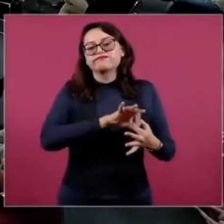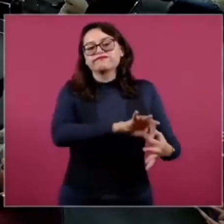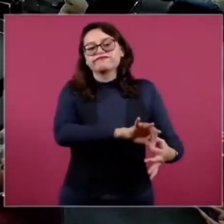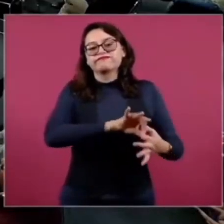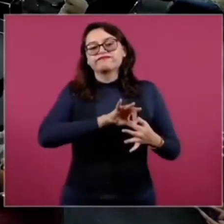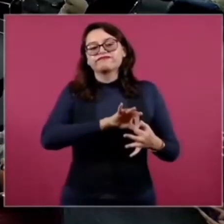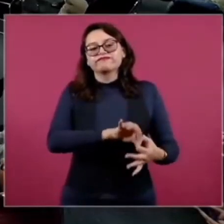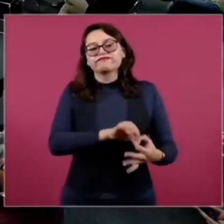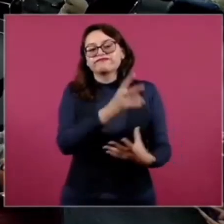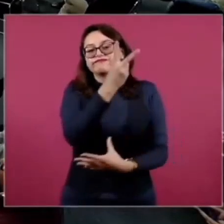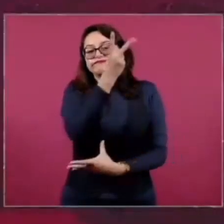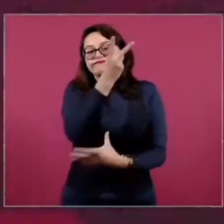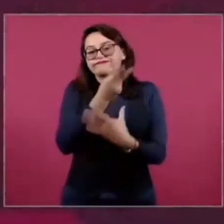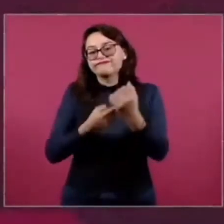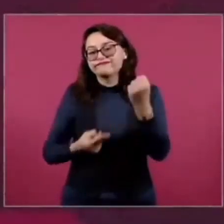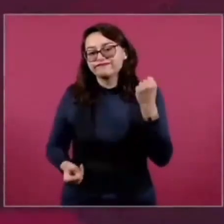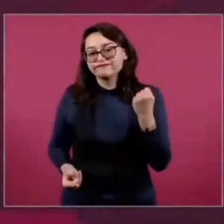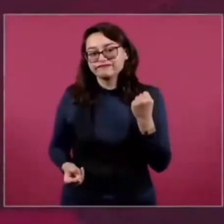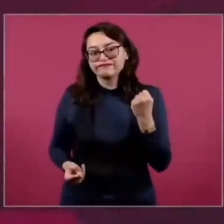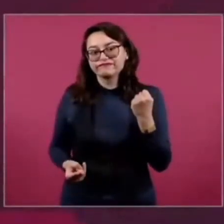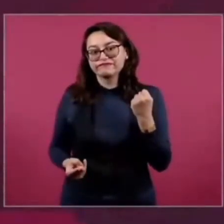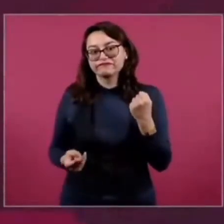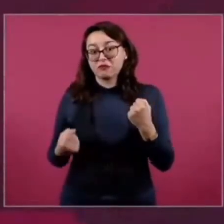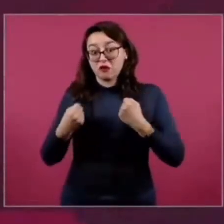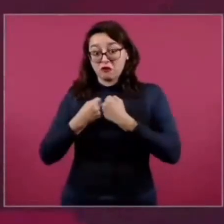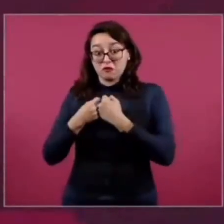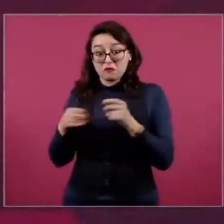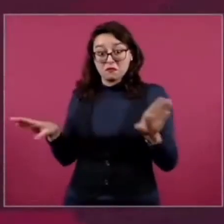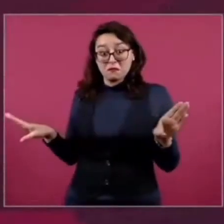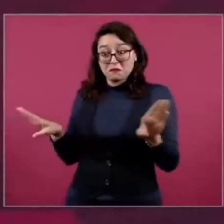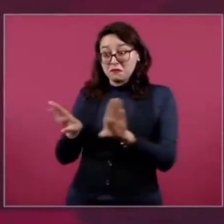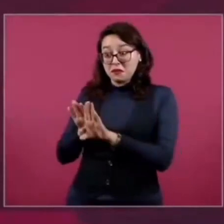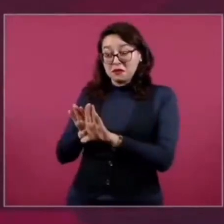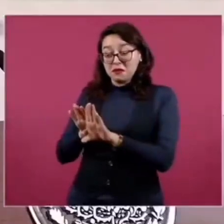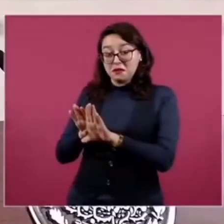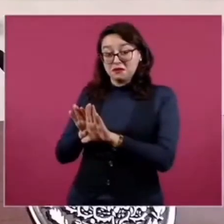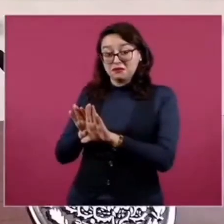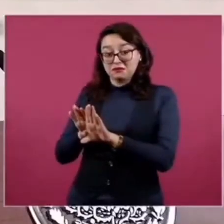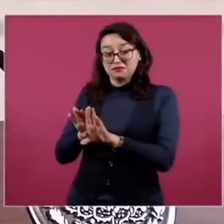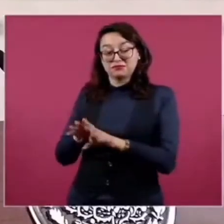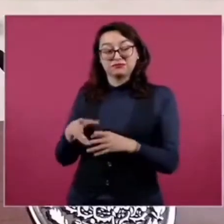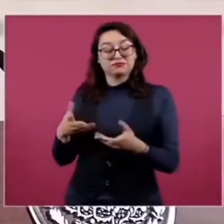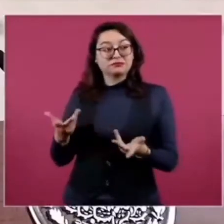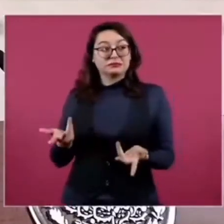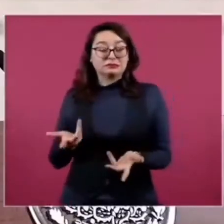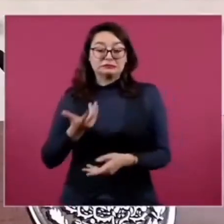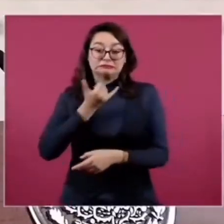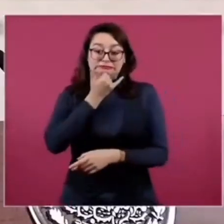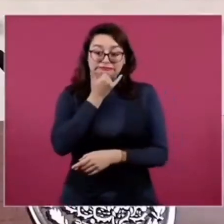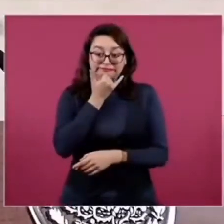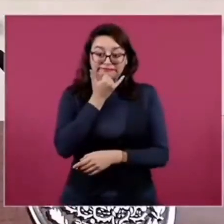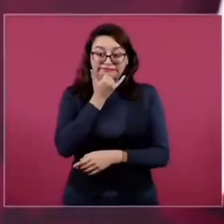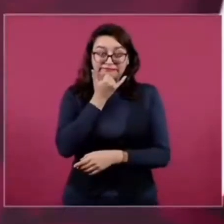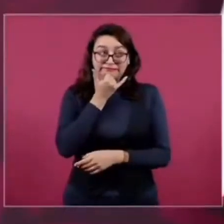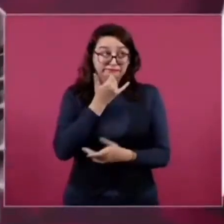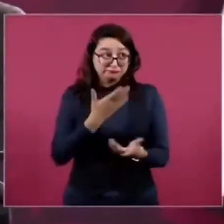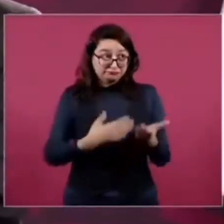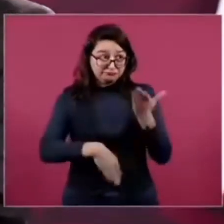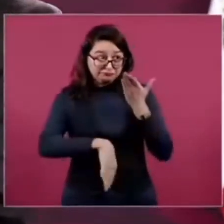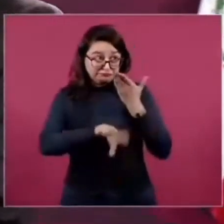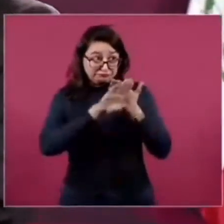mutuamente. Si se cierra la frontera, pues no es que se va a perjudicar a